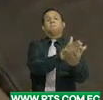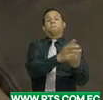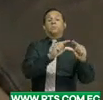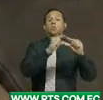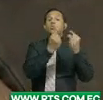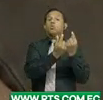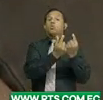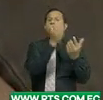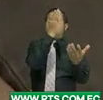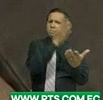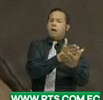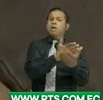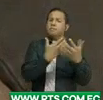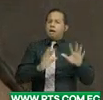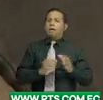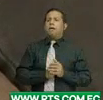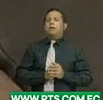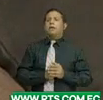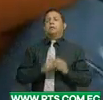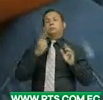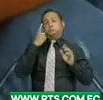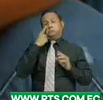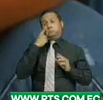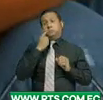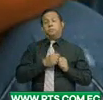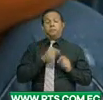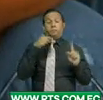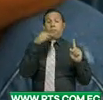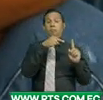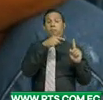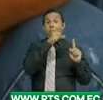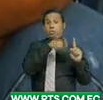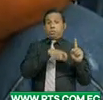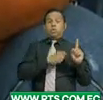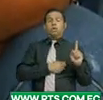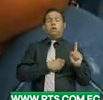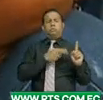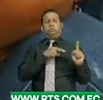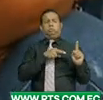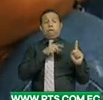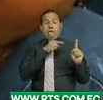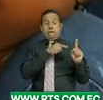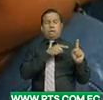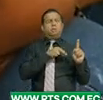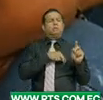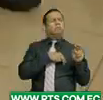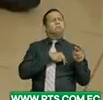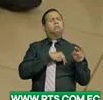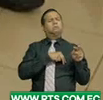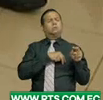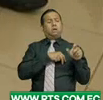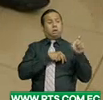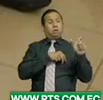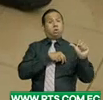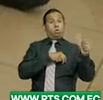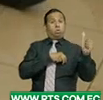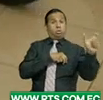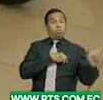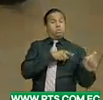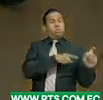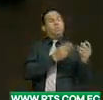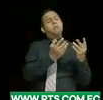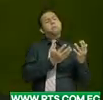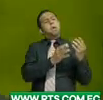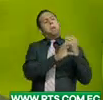pleno delito flagrante. Perfilando a su víctima, en la cual estaba esperando un medio de transporte para dirigirse a su lugar